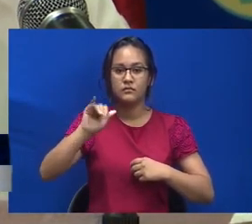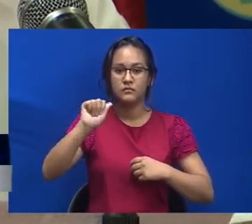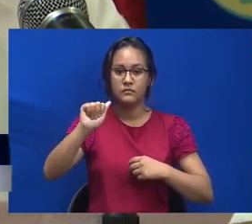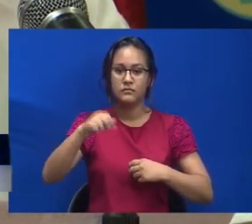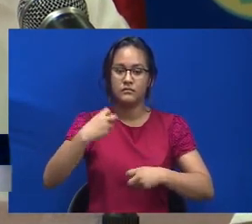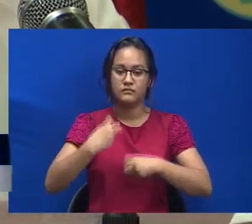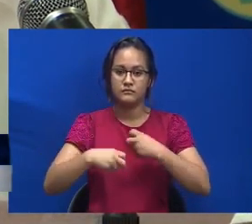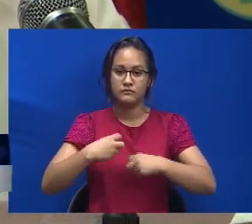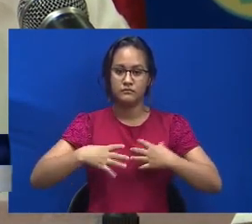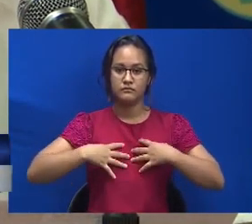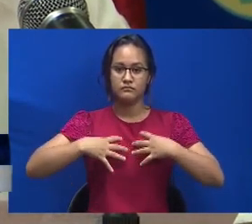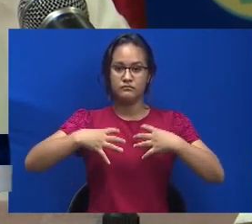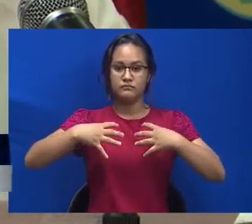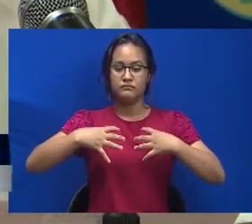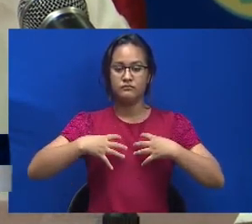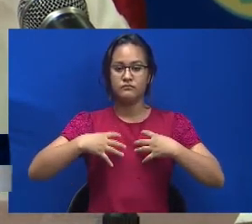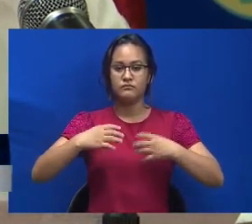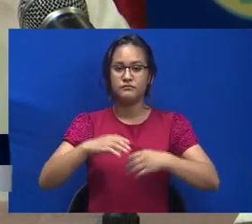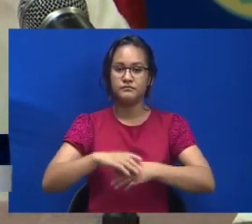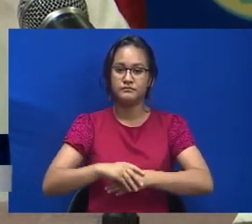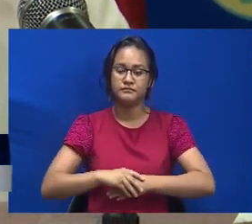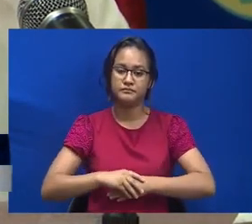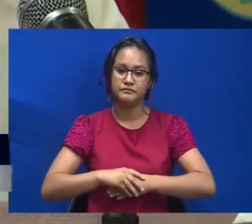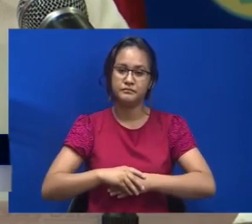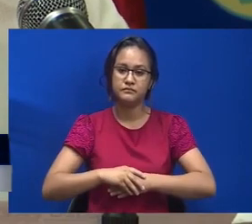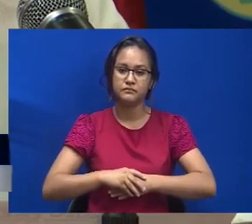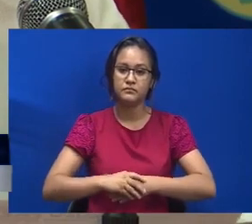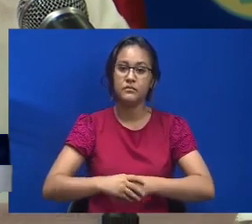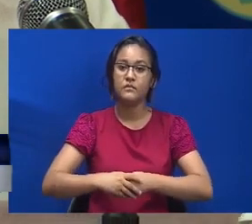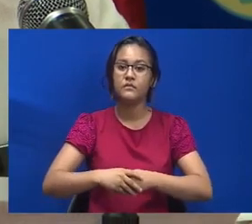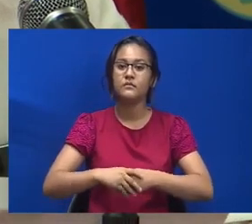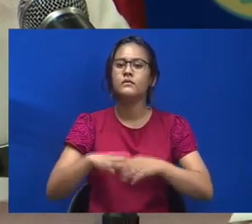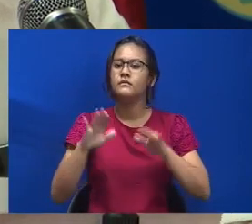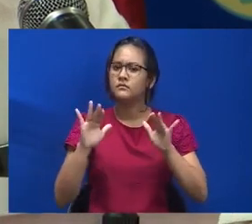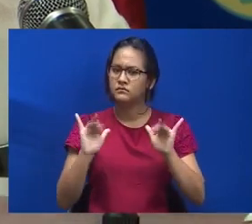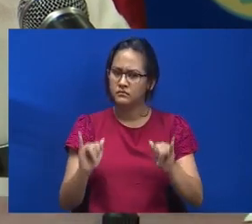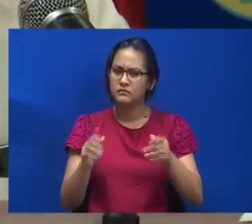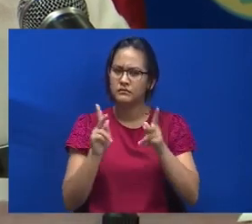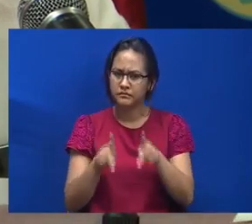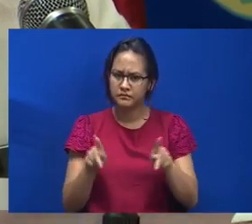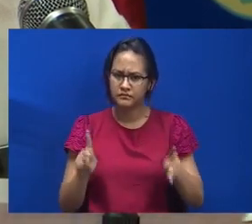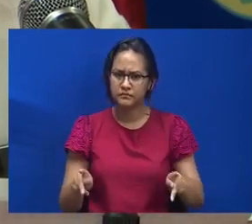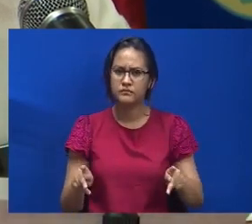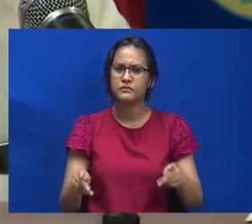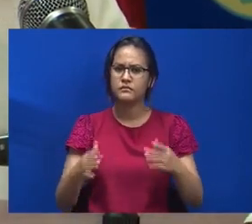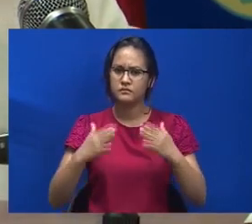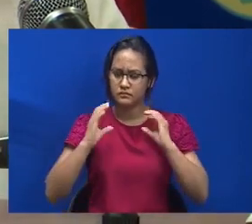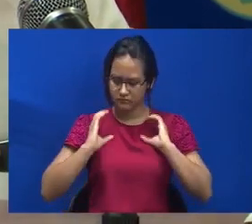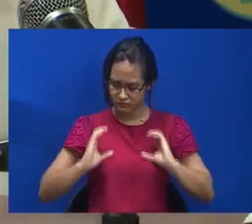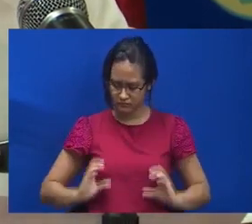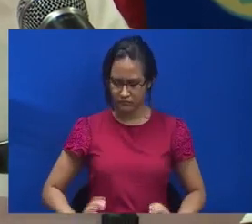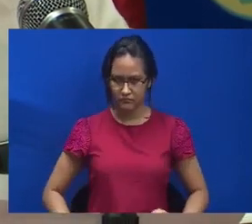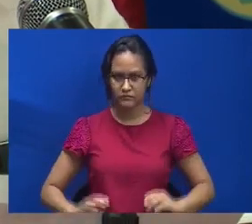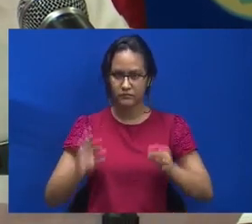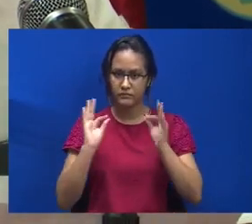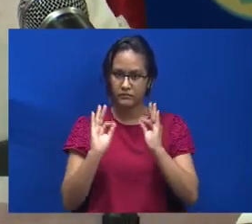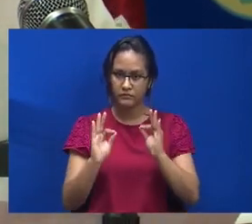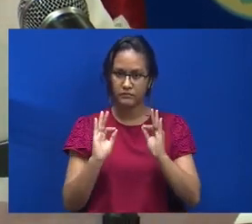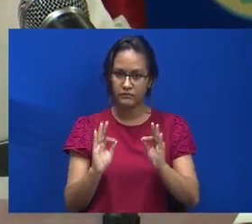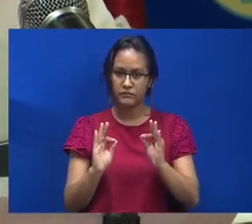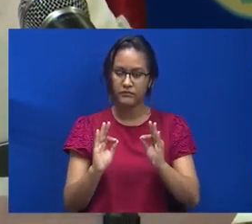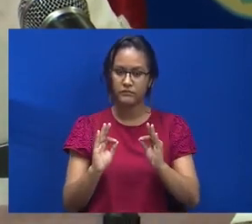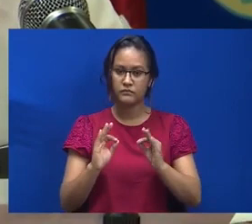hemos logrado la recuperación de 691 nicaragüenses. Seguimos